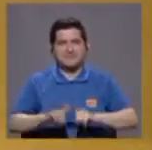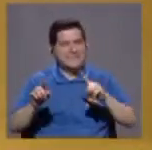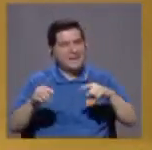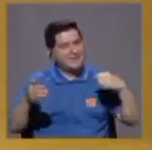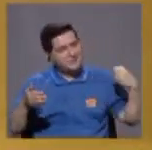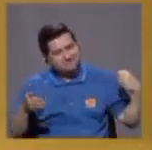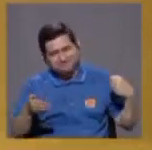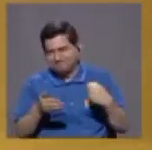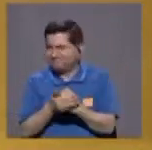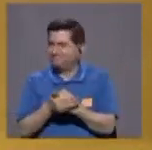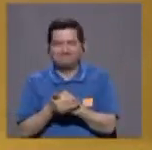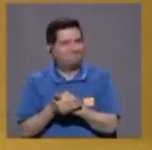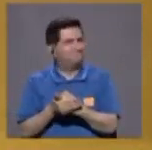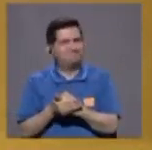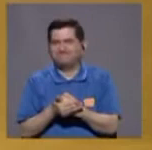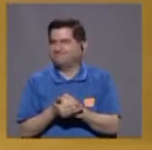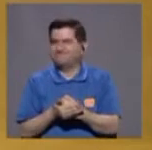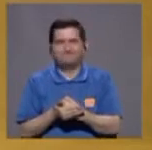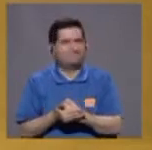lamentablemente